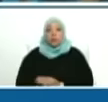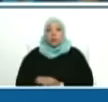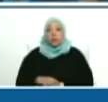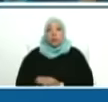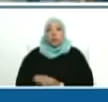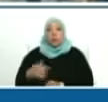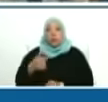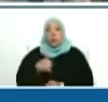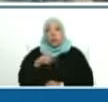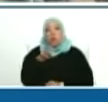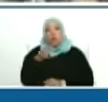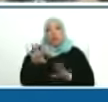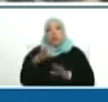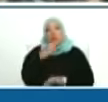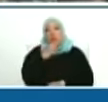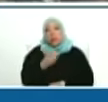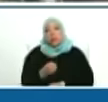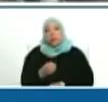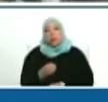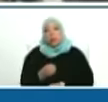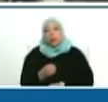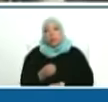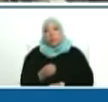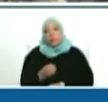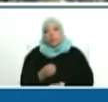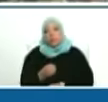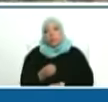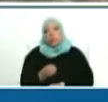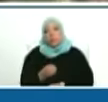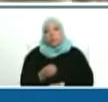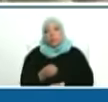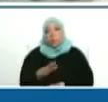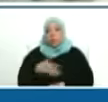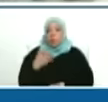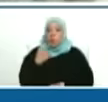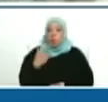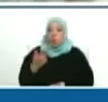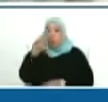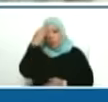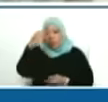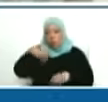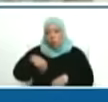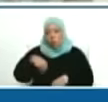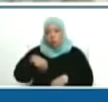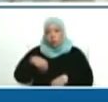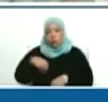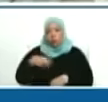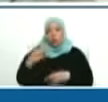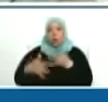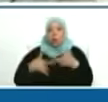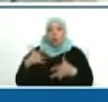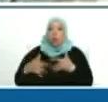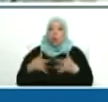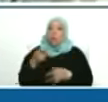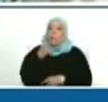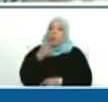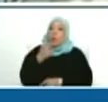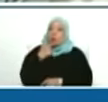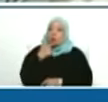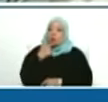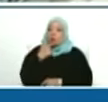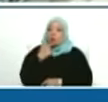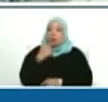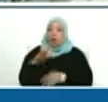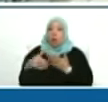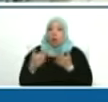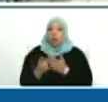hoy, 27 de diciembre, lo que puedo decirle al pueblo en esta jornada tan bella para